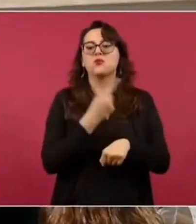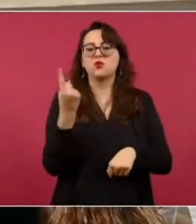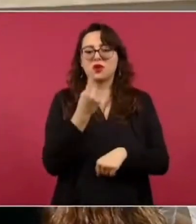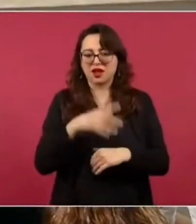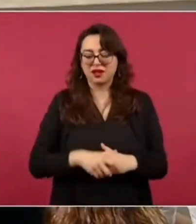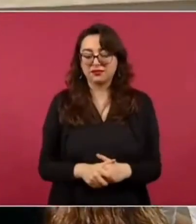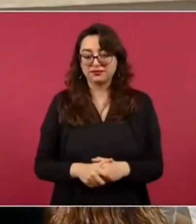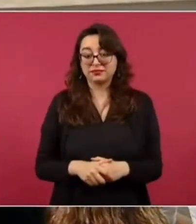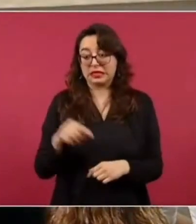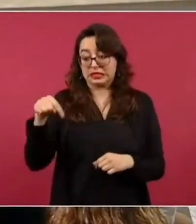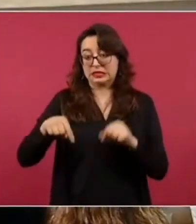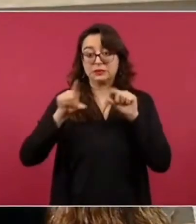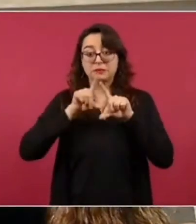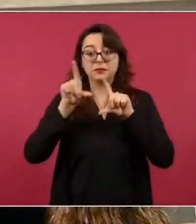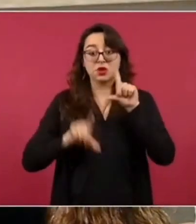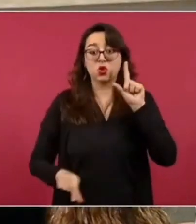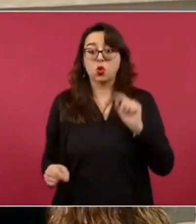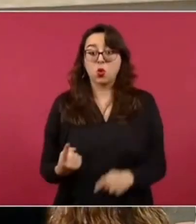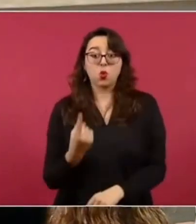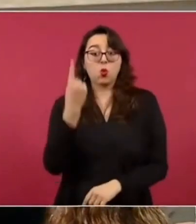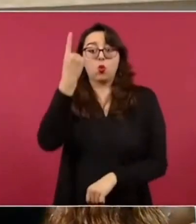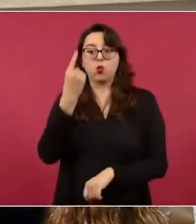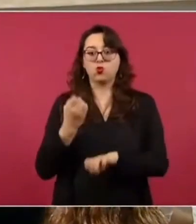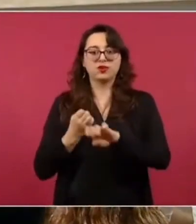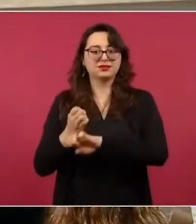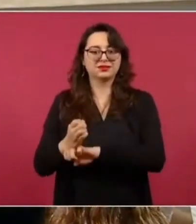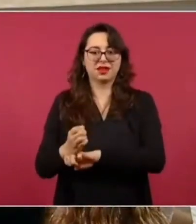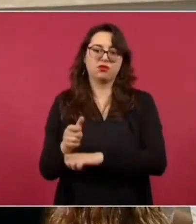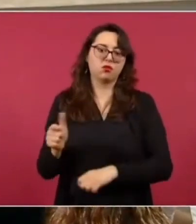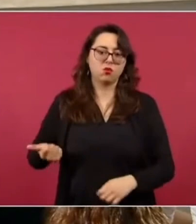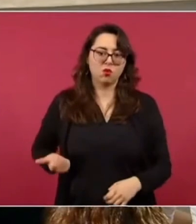Afortunadamente, esto no se repite.